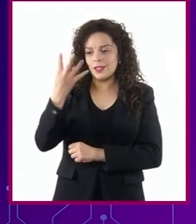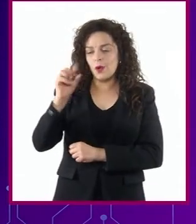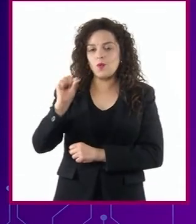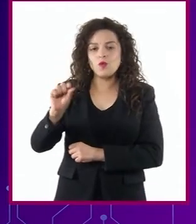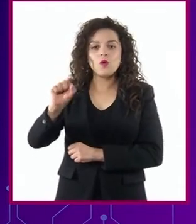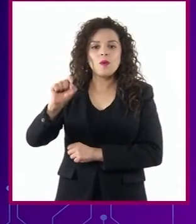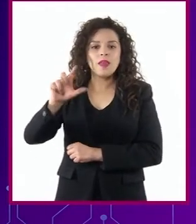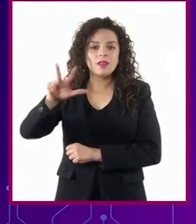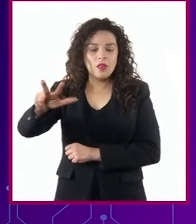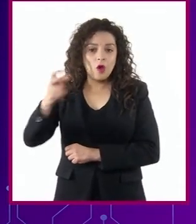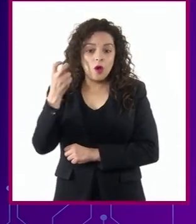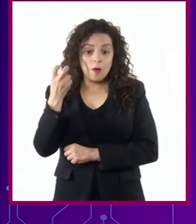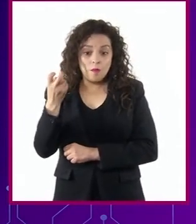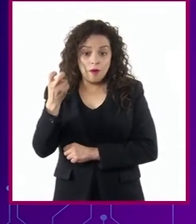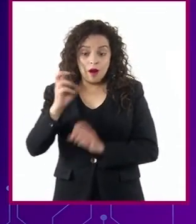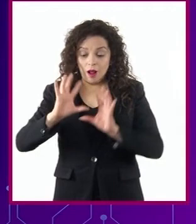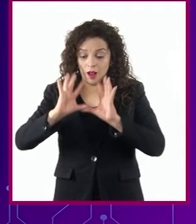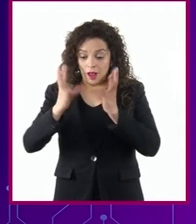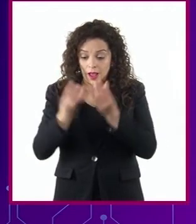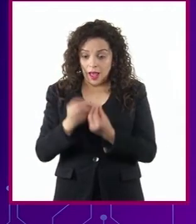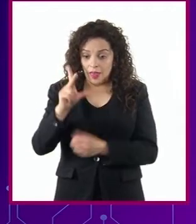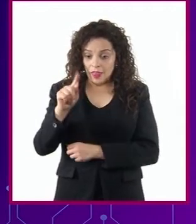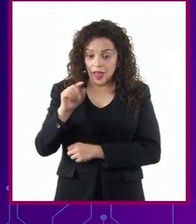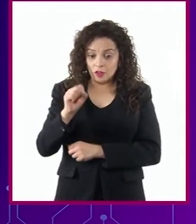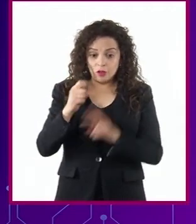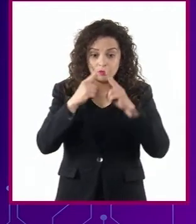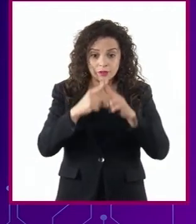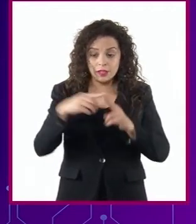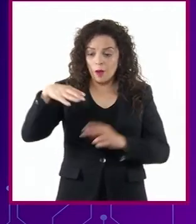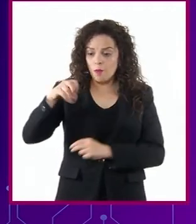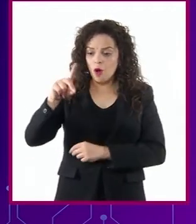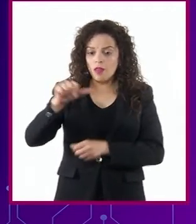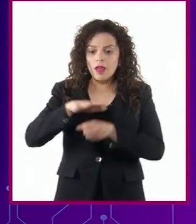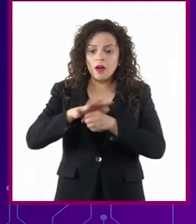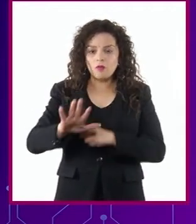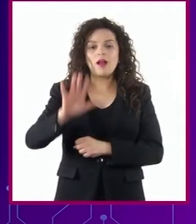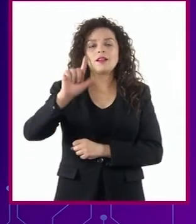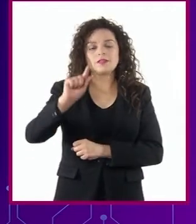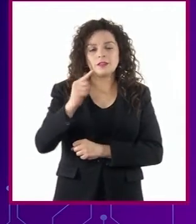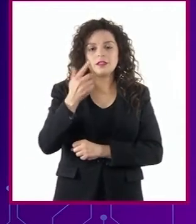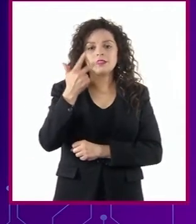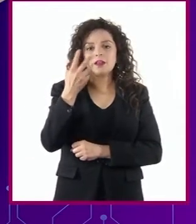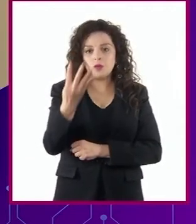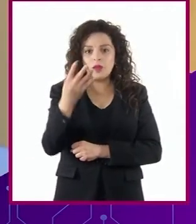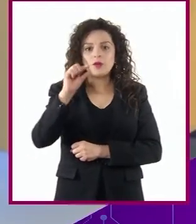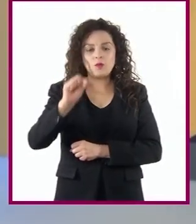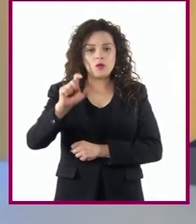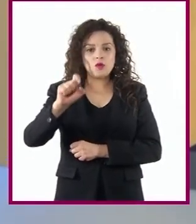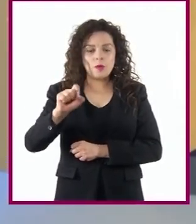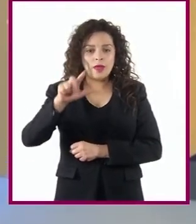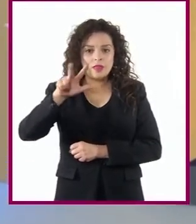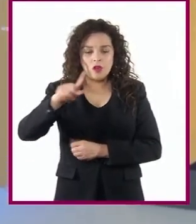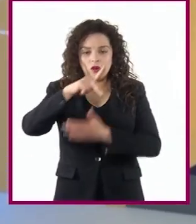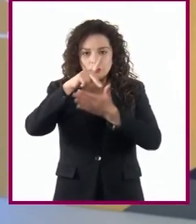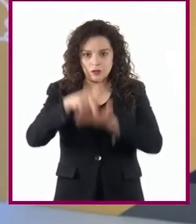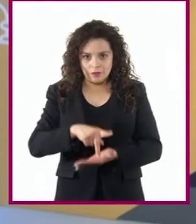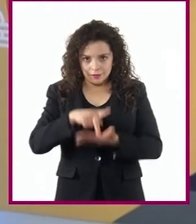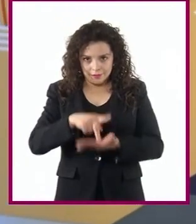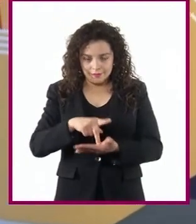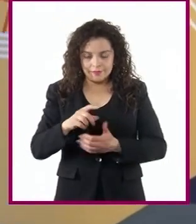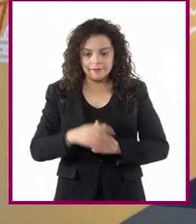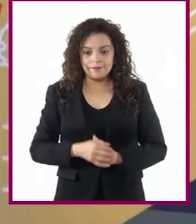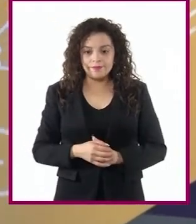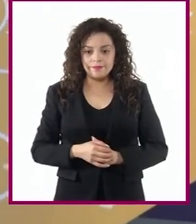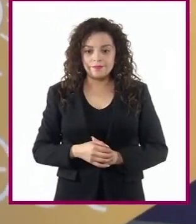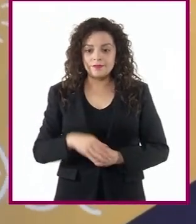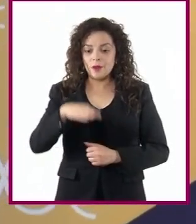lo que la moda de este conjunto de datos es 74.28 kilogramos. Al igual que para la moda, la fórmula